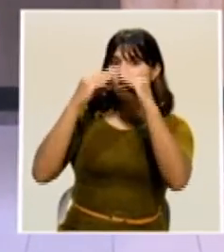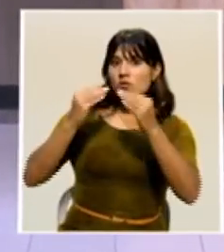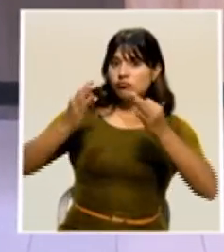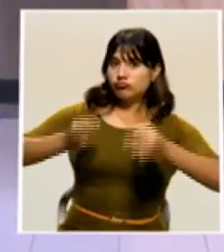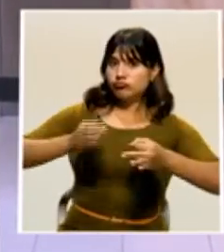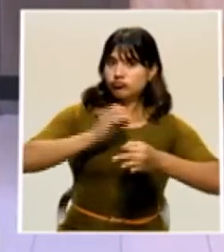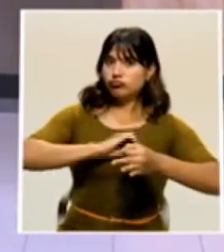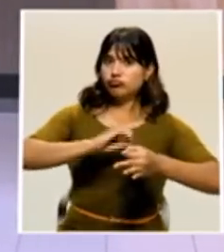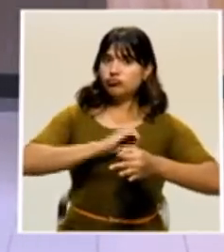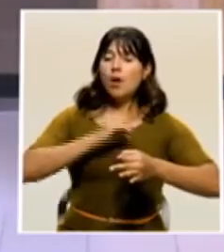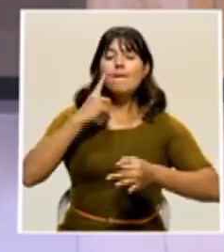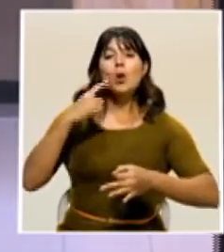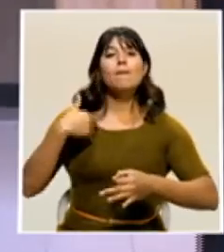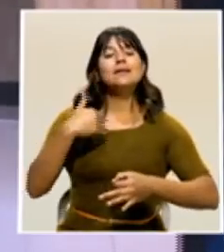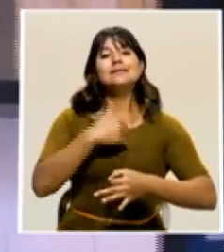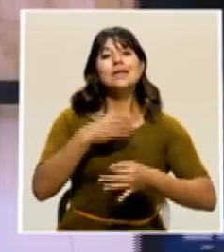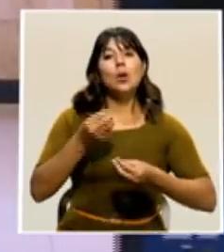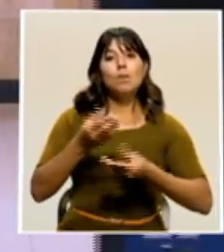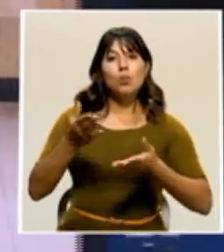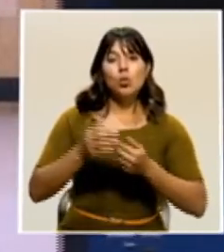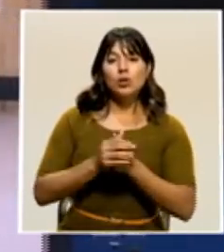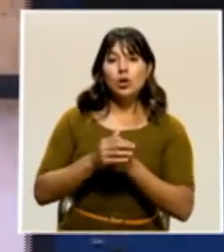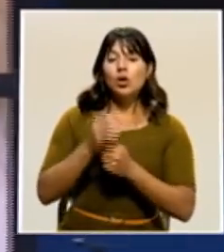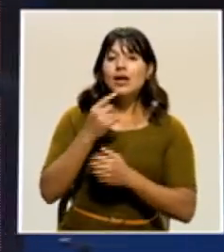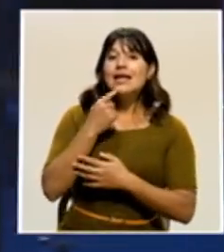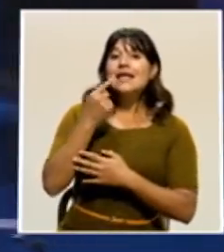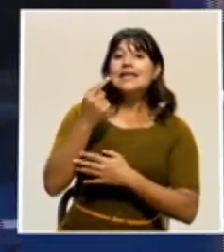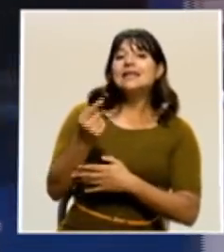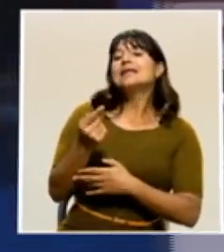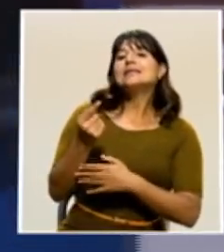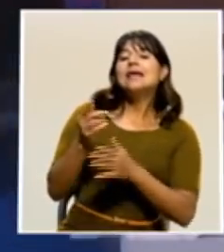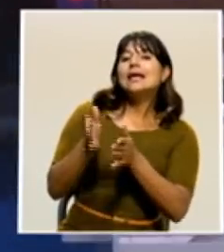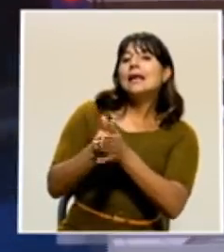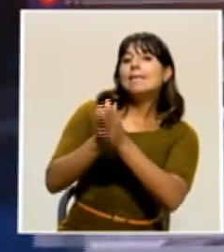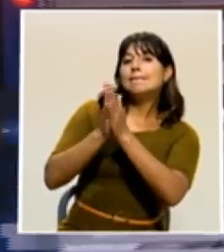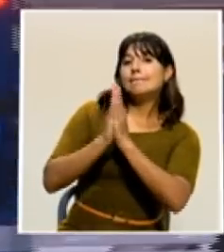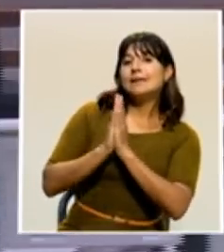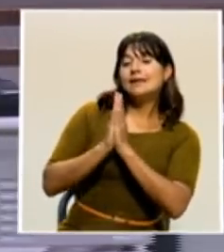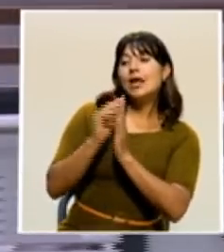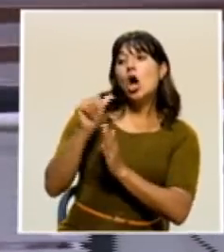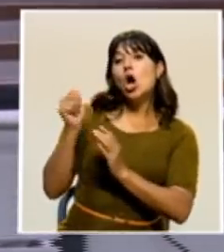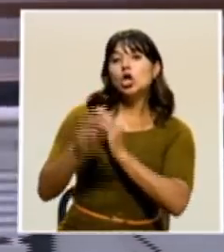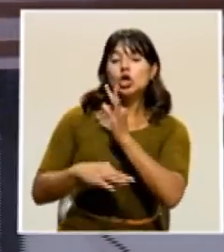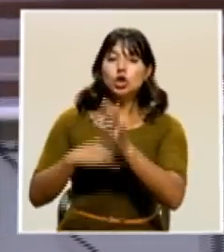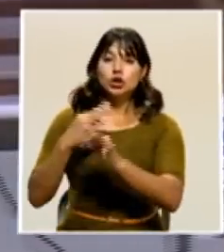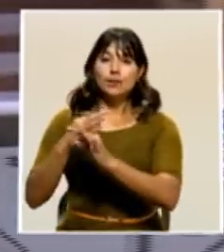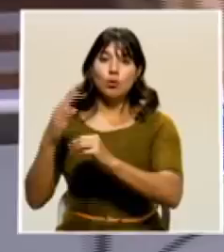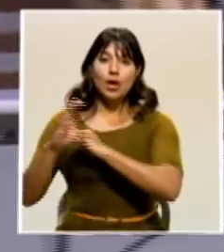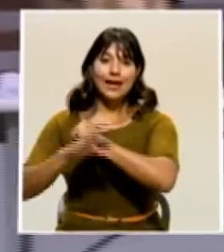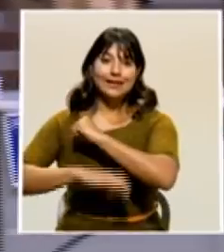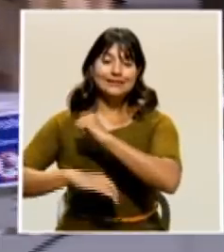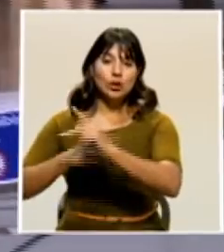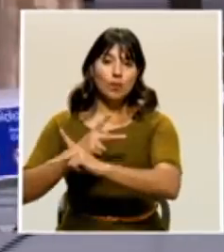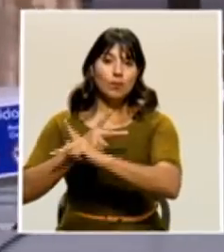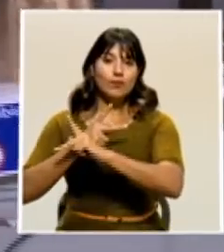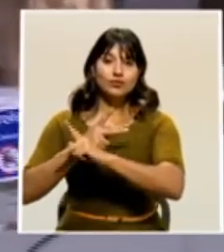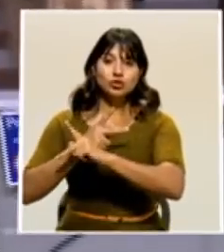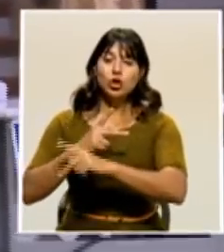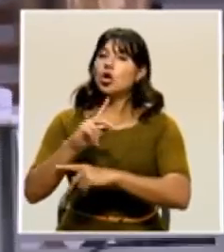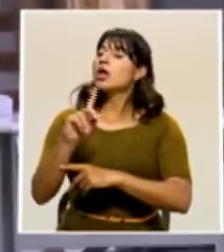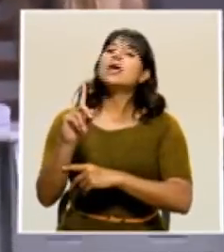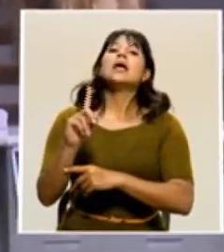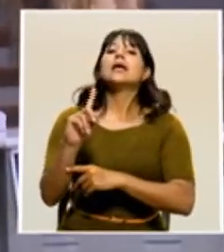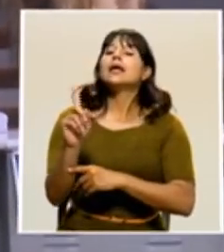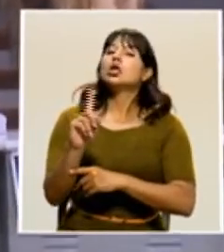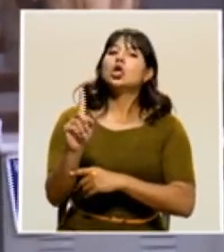el Ministerio Público, donde indican que estarían pidiendo otro tipo de medidas cautelares que no son la privación